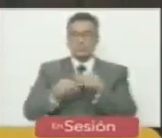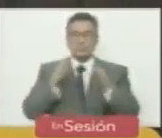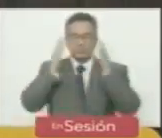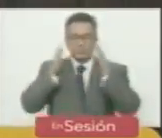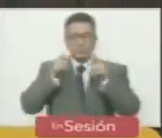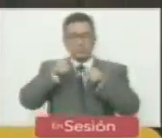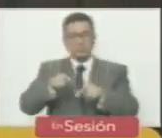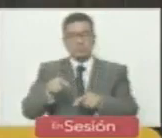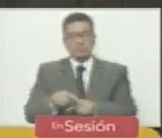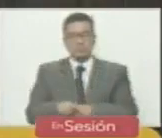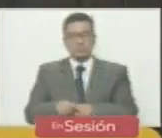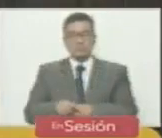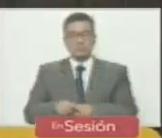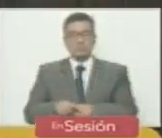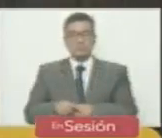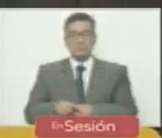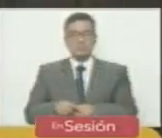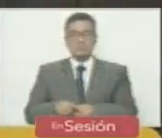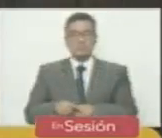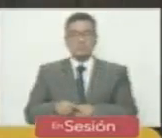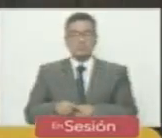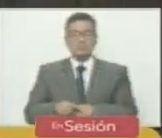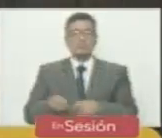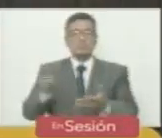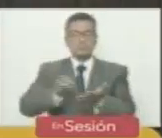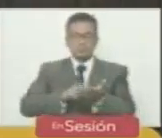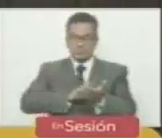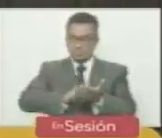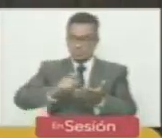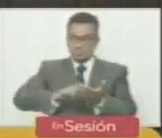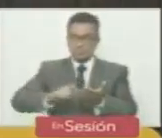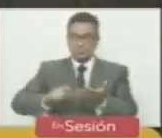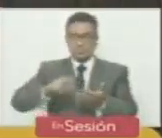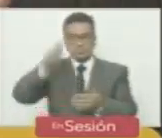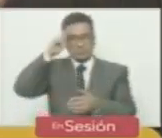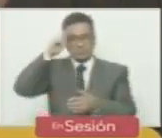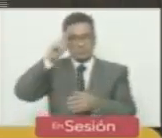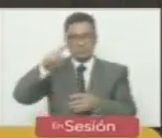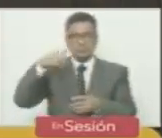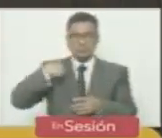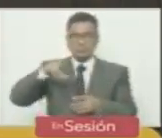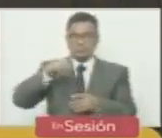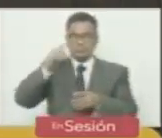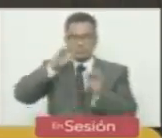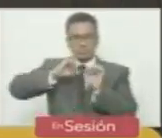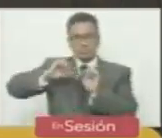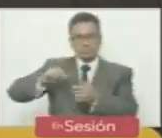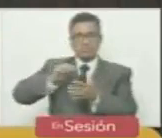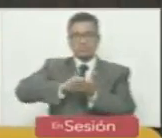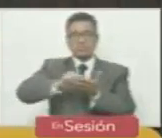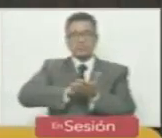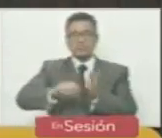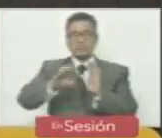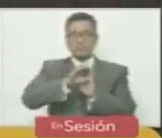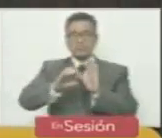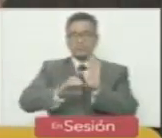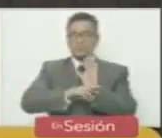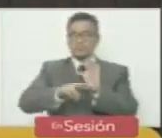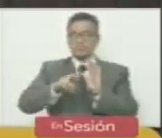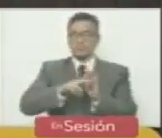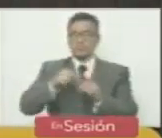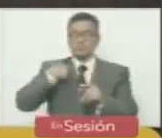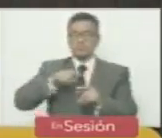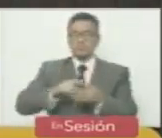exhorto a que se reivindique y se respete y no se ignore los artículos de la Constitución, como